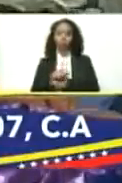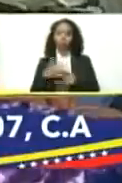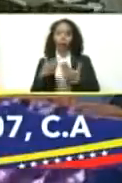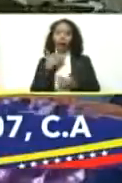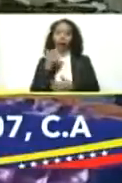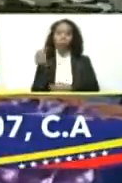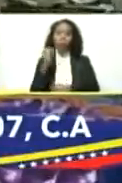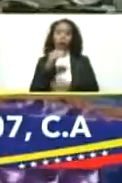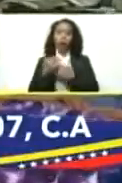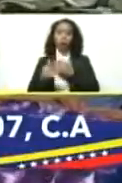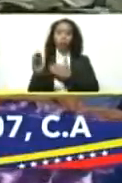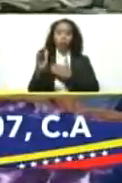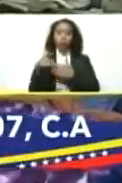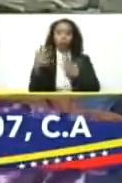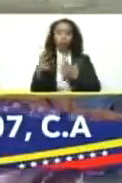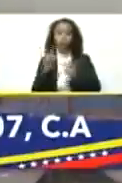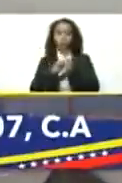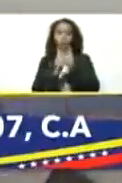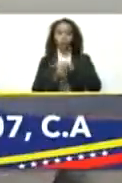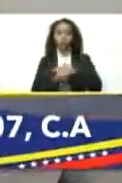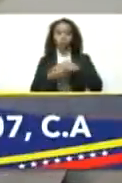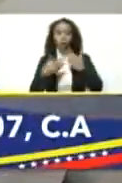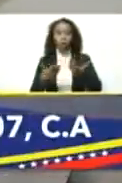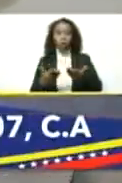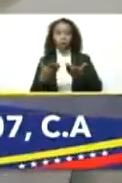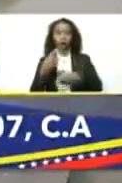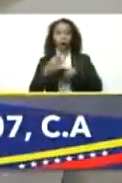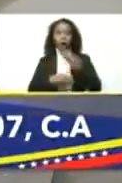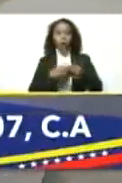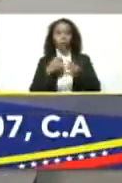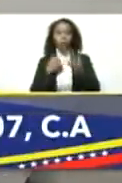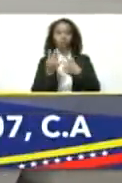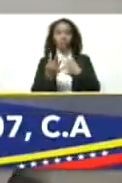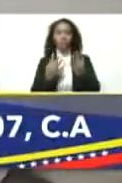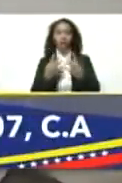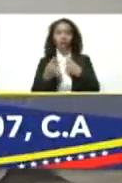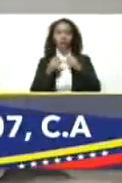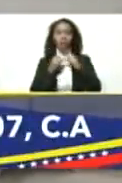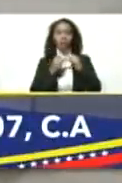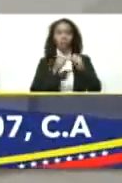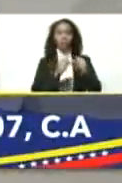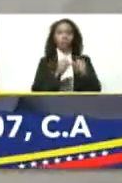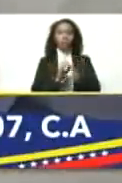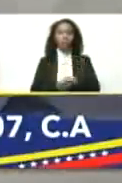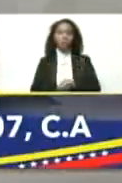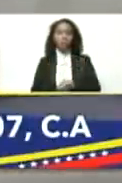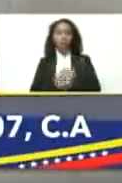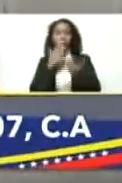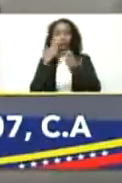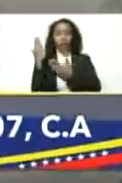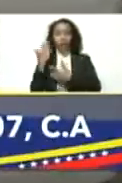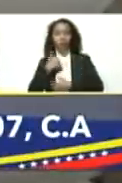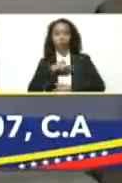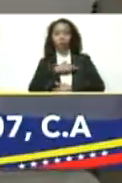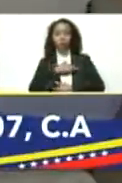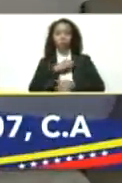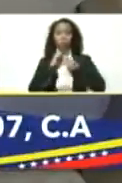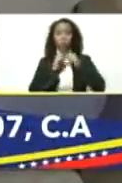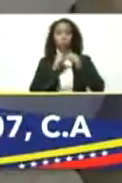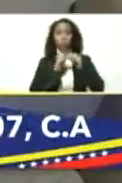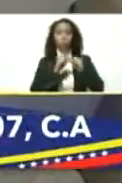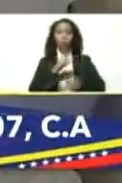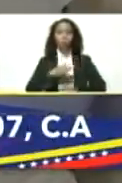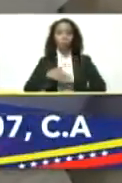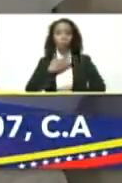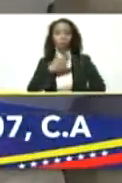más allá, que se convierte en lo que es una feria permanente. Así que nosotros continuamente